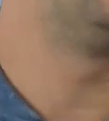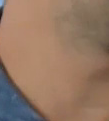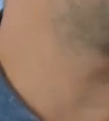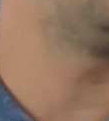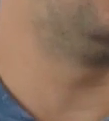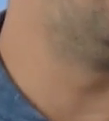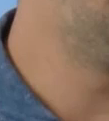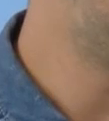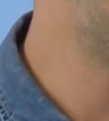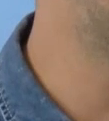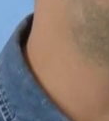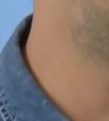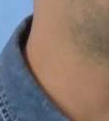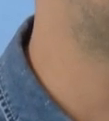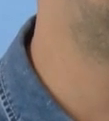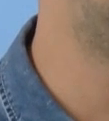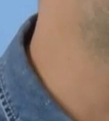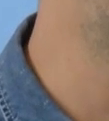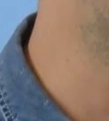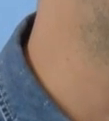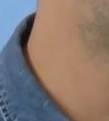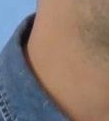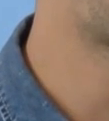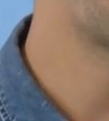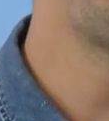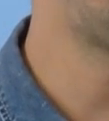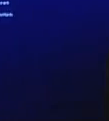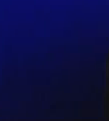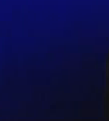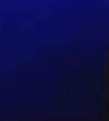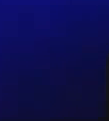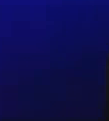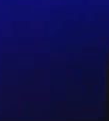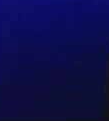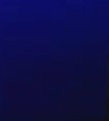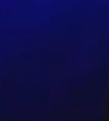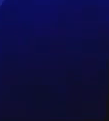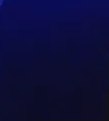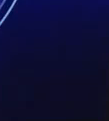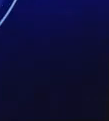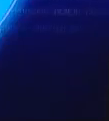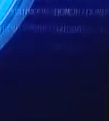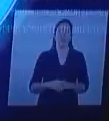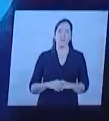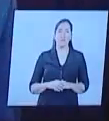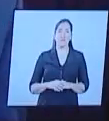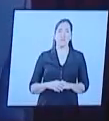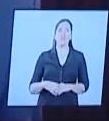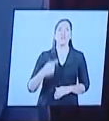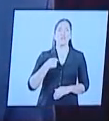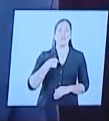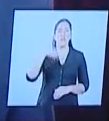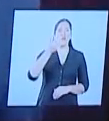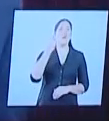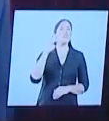porque el otro fue muy cortito en Casa Rosada, allí en el balcón, ¿no? Sí. Bueno, un discurso que está en las